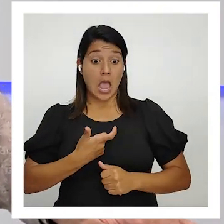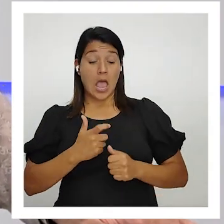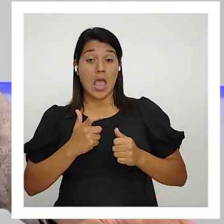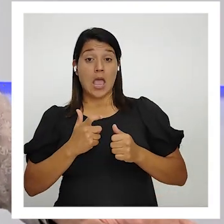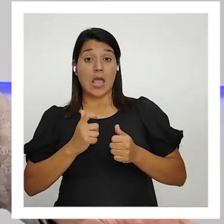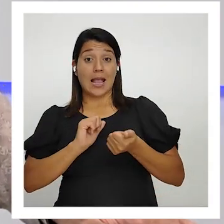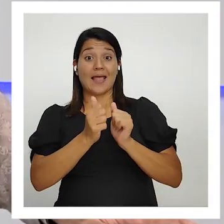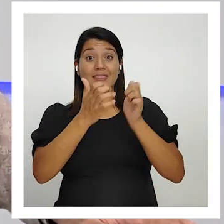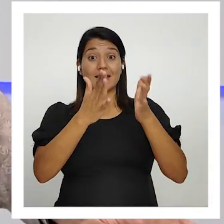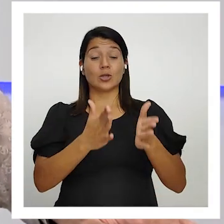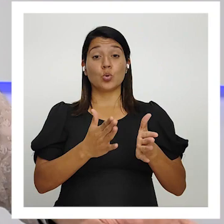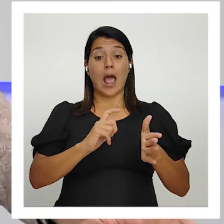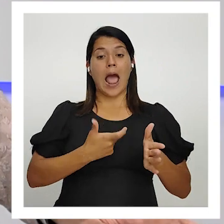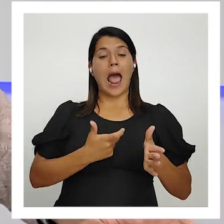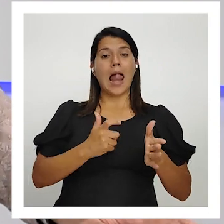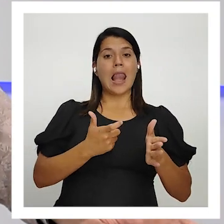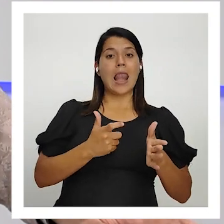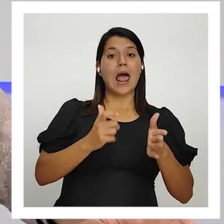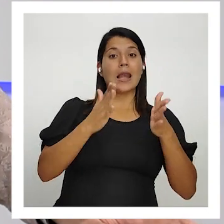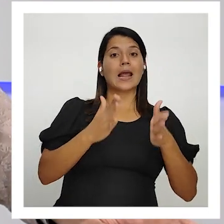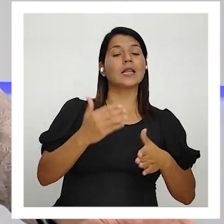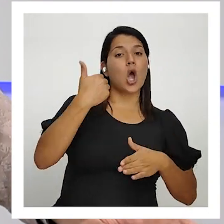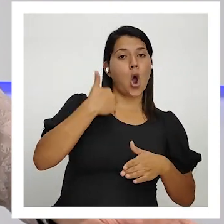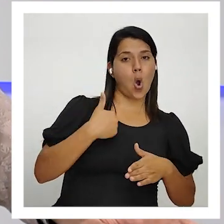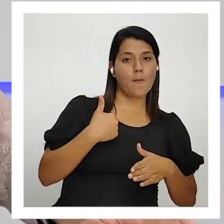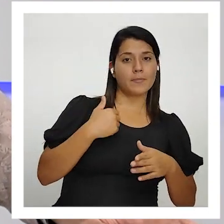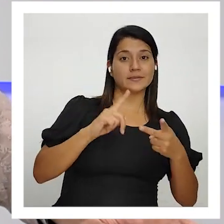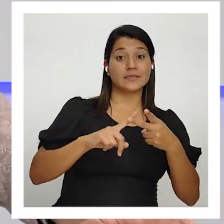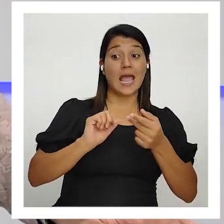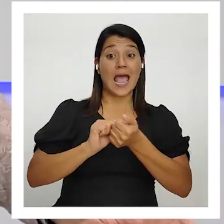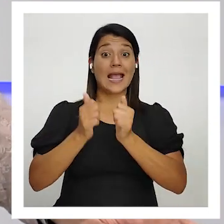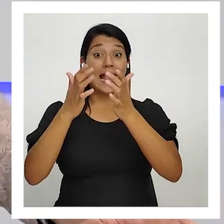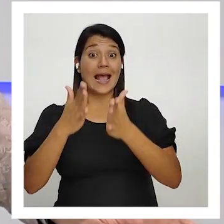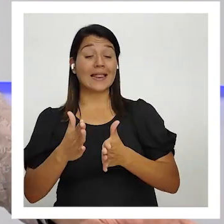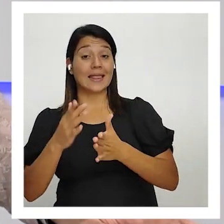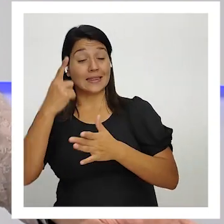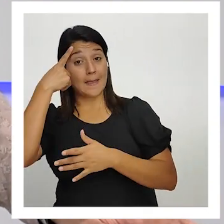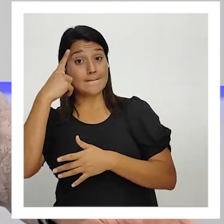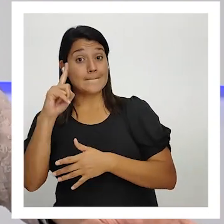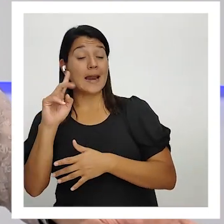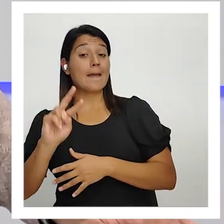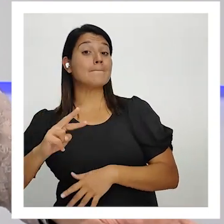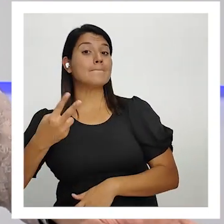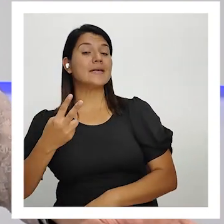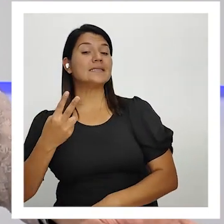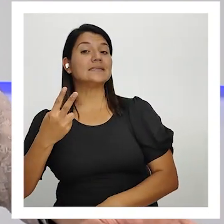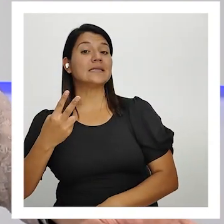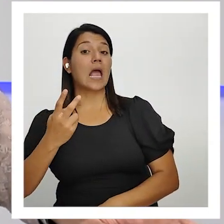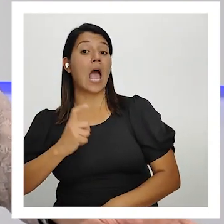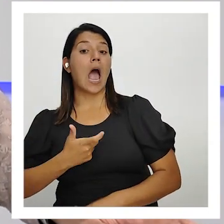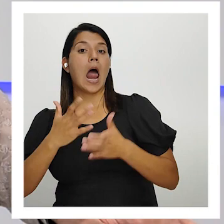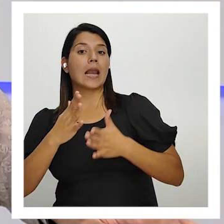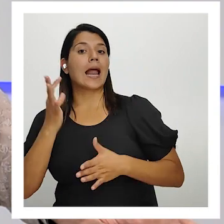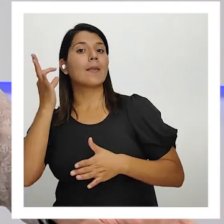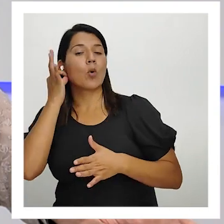hombres. Y en las candidaturas a vicealcalde, ahí sí ponían mujeres.